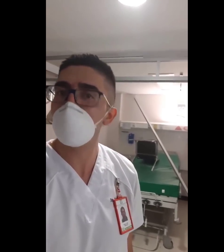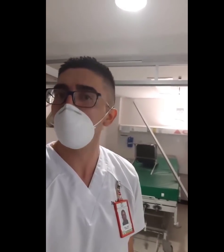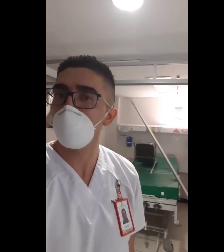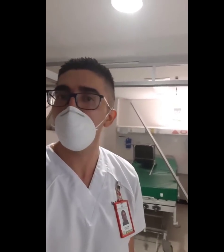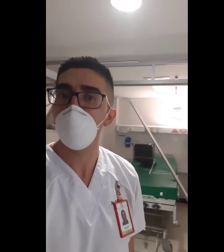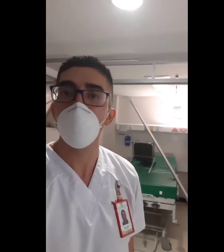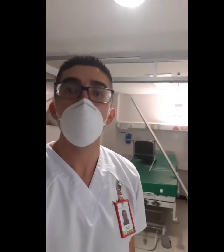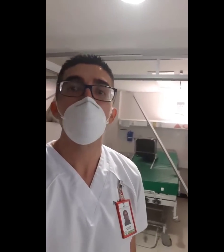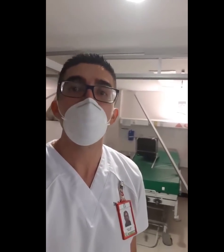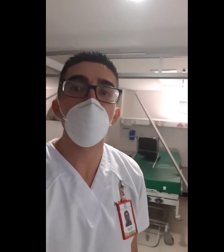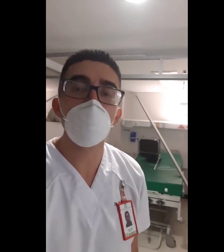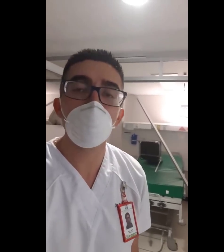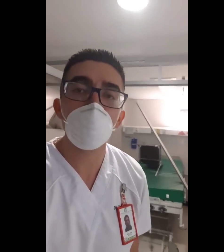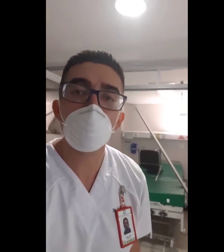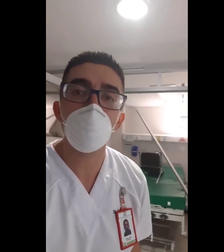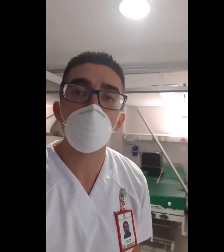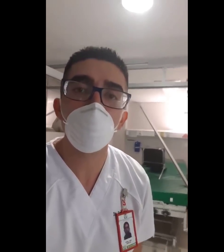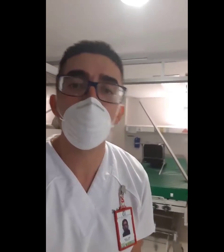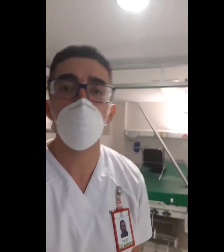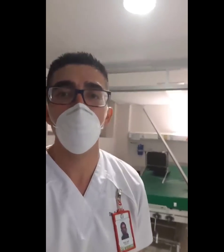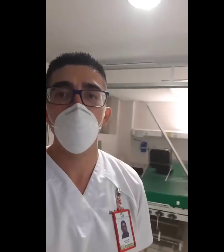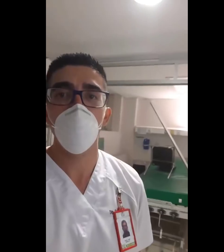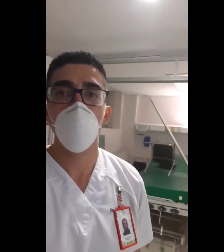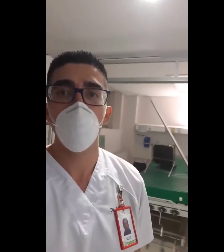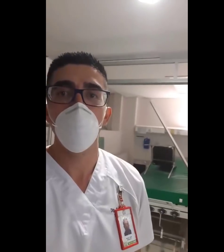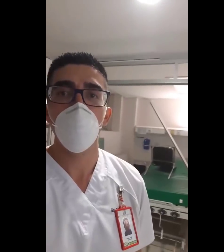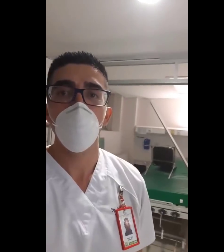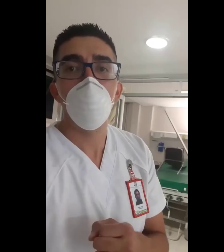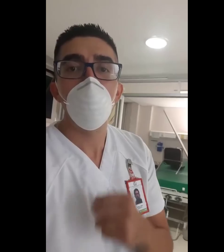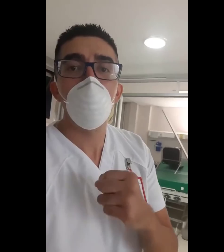manera nos puedes ayudar. Quédate en casa, por favor.